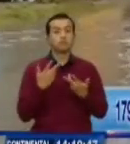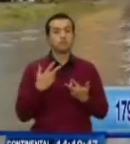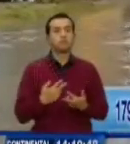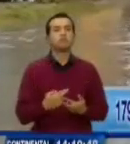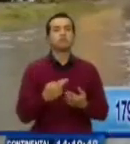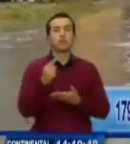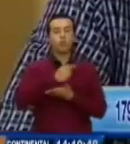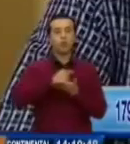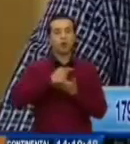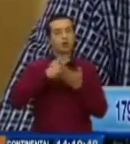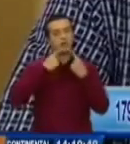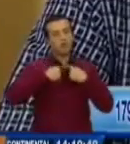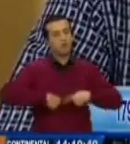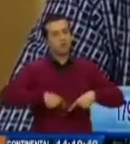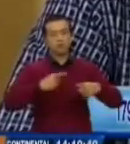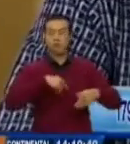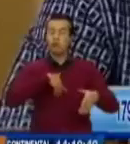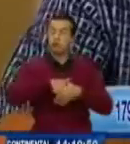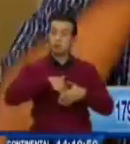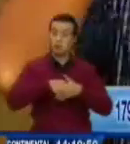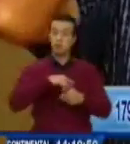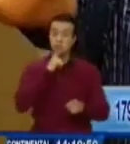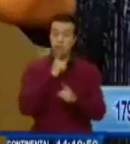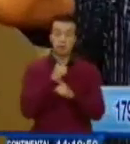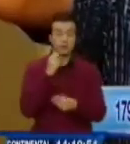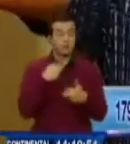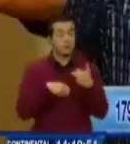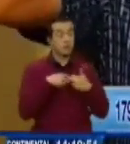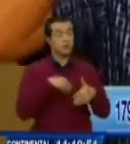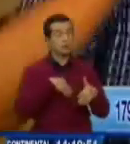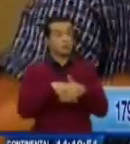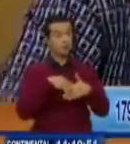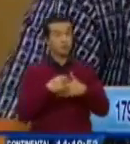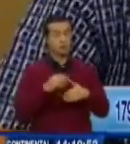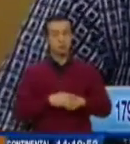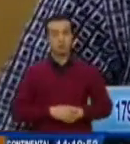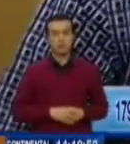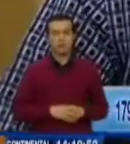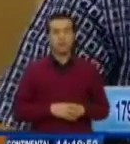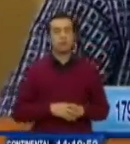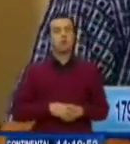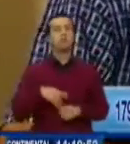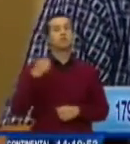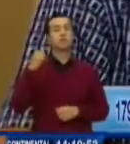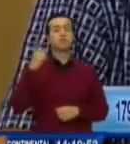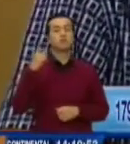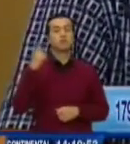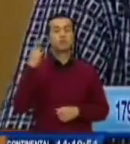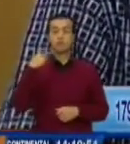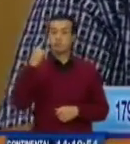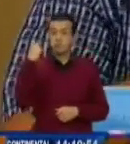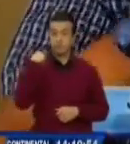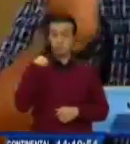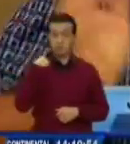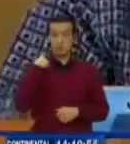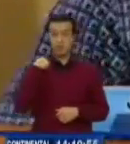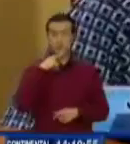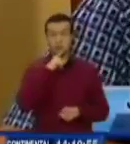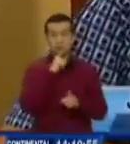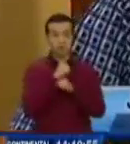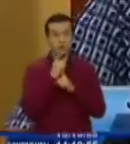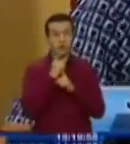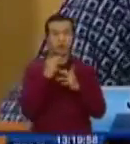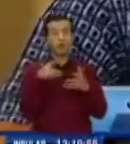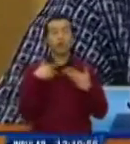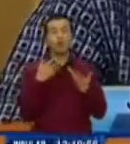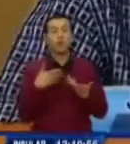funcionario de Guayas indicó las limitaciones que tienen. No nos concede a los GATS el espacio